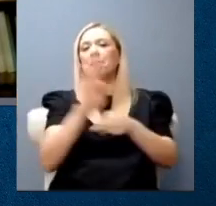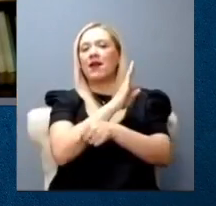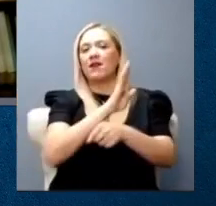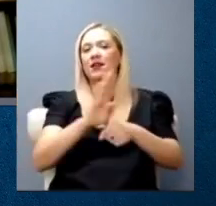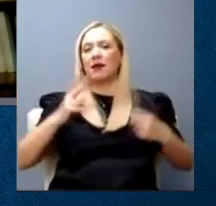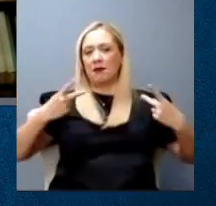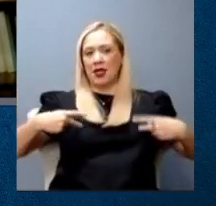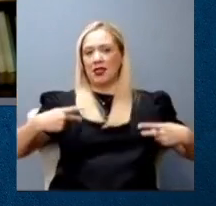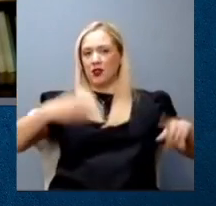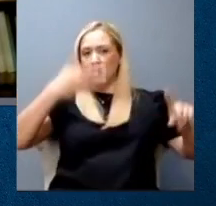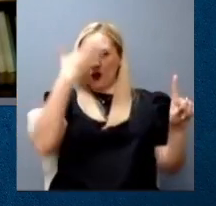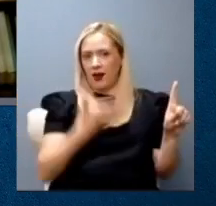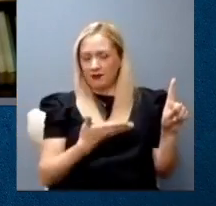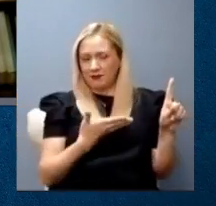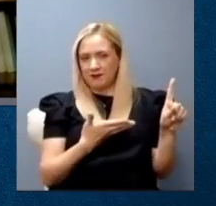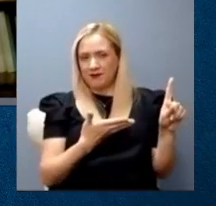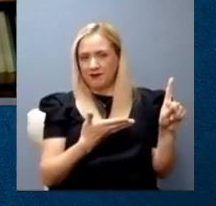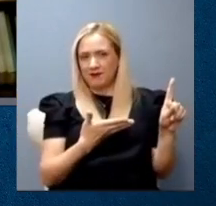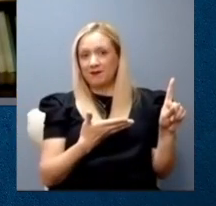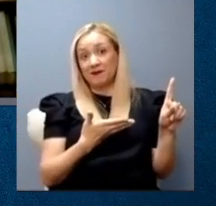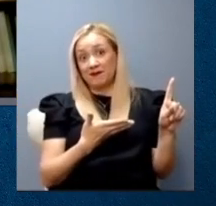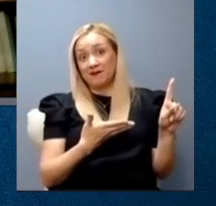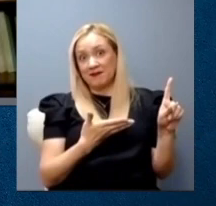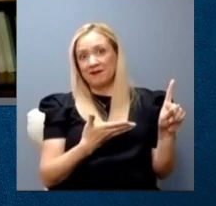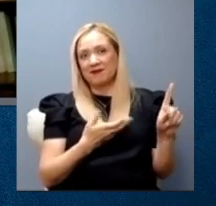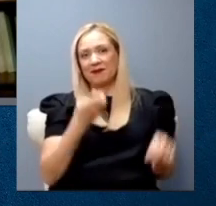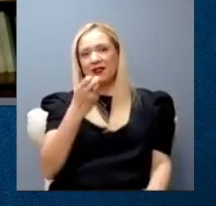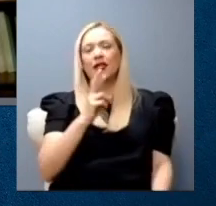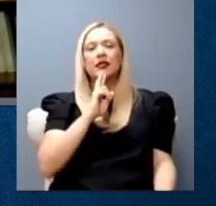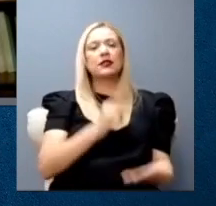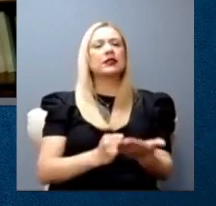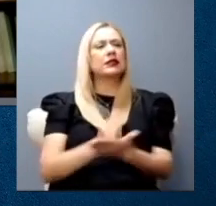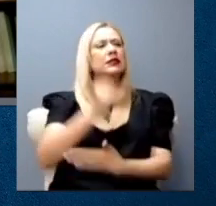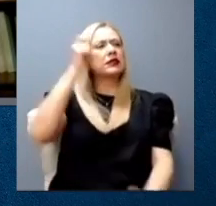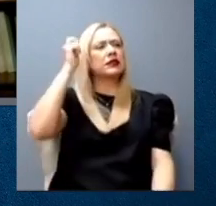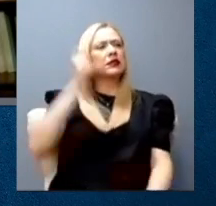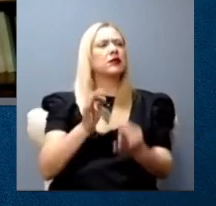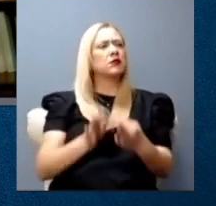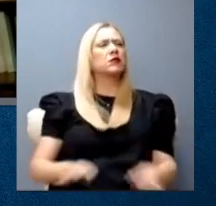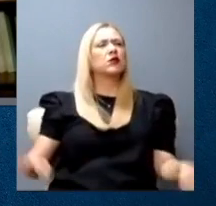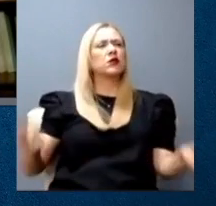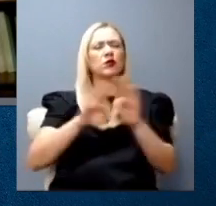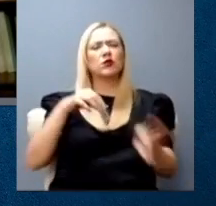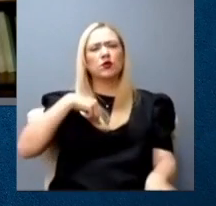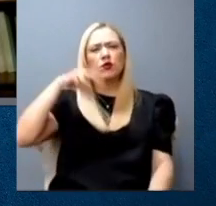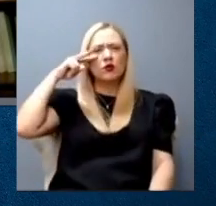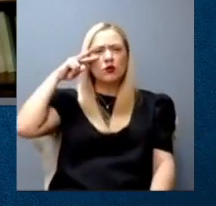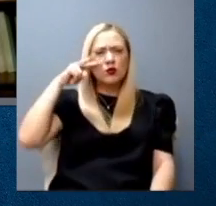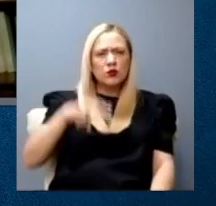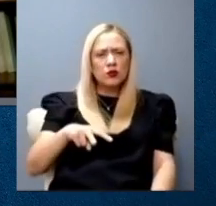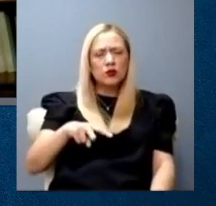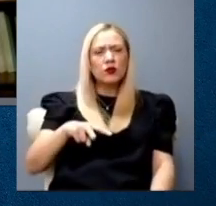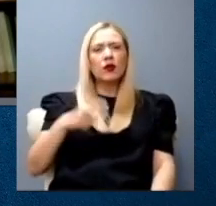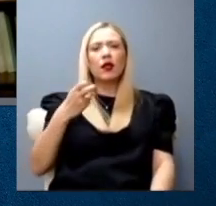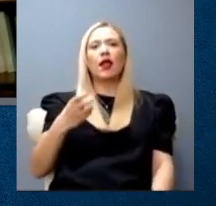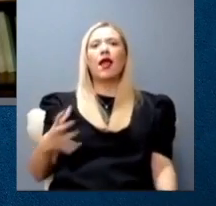pues, una de las resoluciones más importantes y que vino a